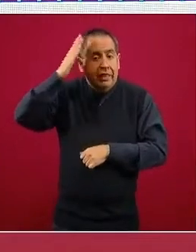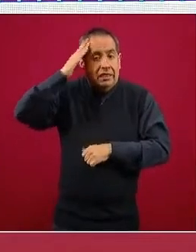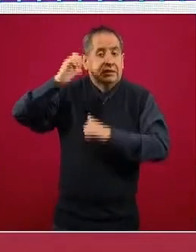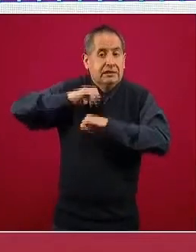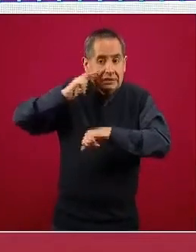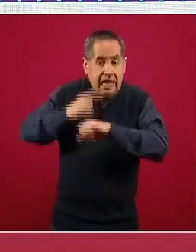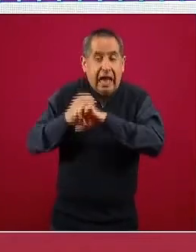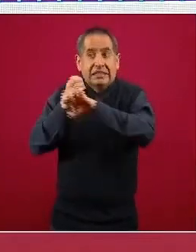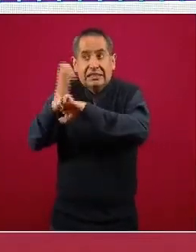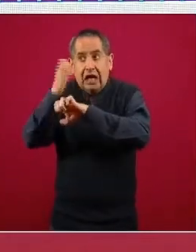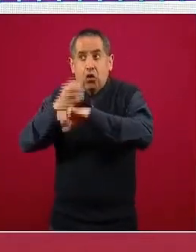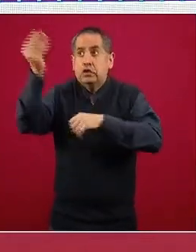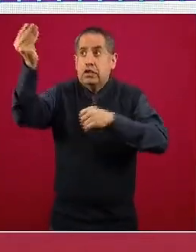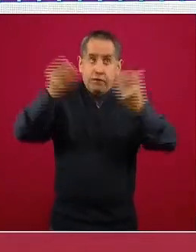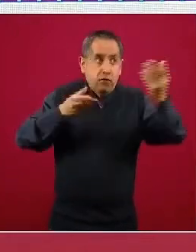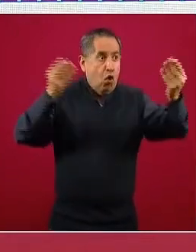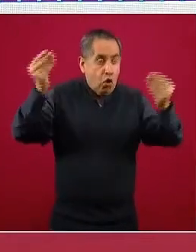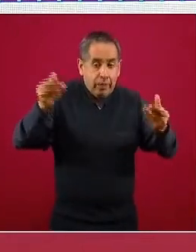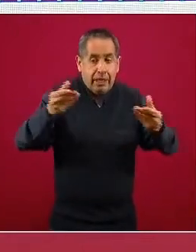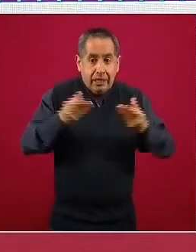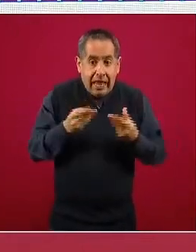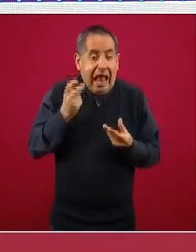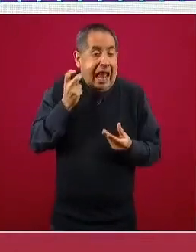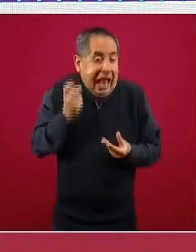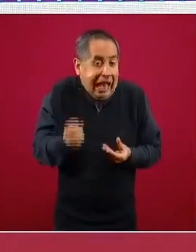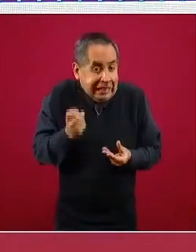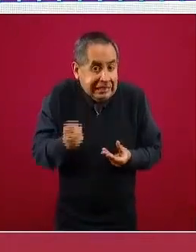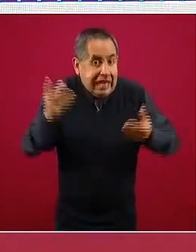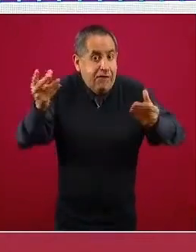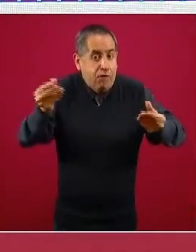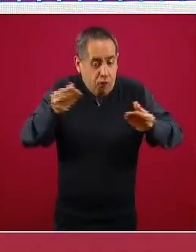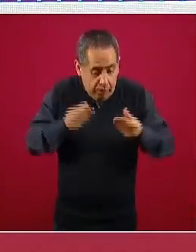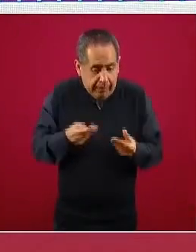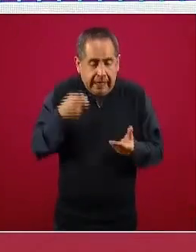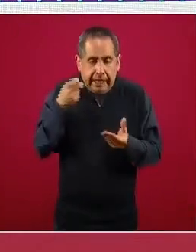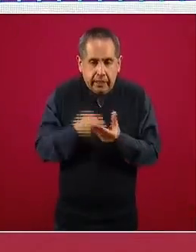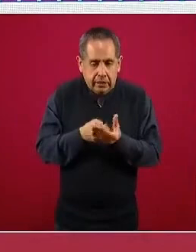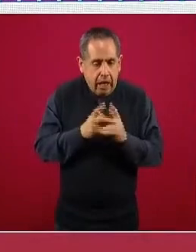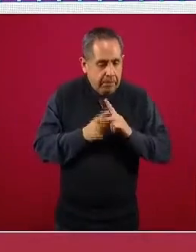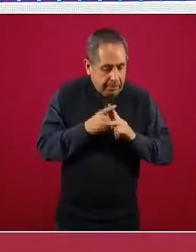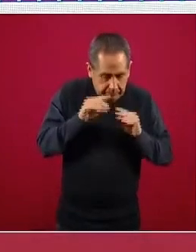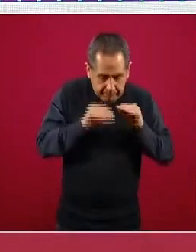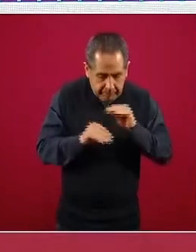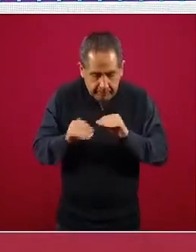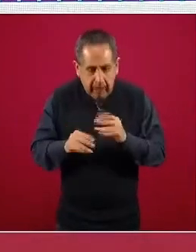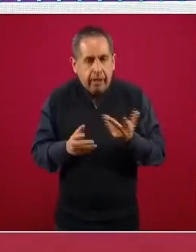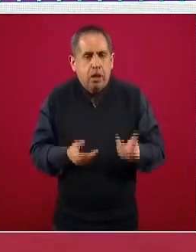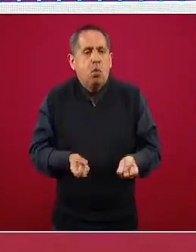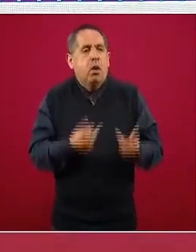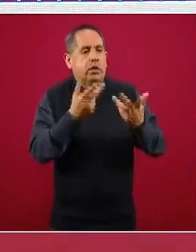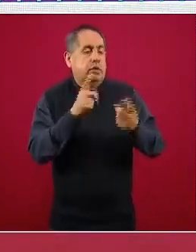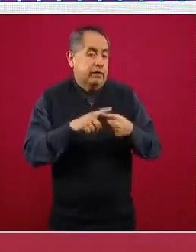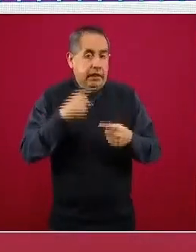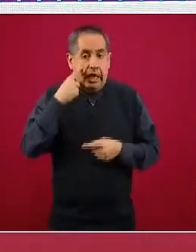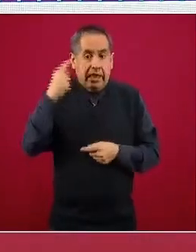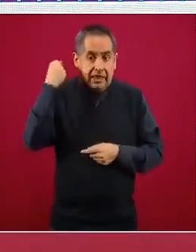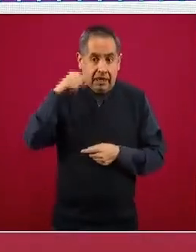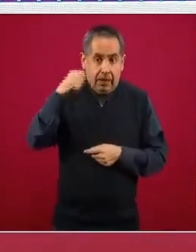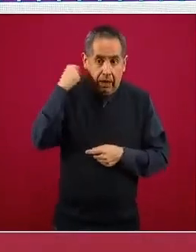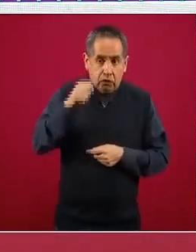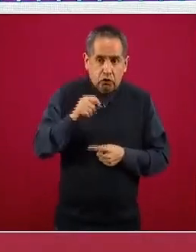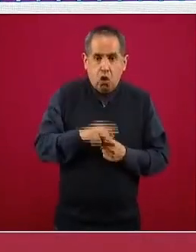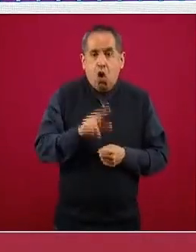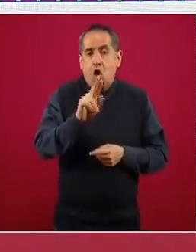sanitarias de los estados, de acuerdo a ese informe, tenemos esta ocupación. En Tabasco